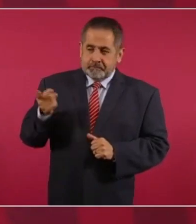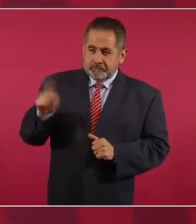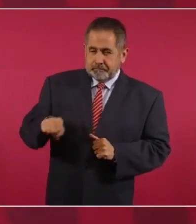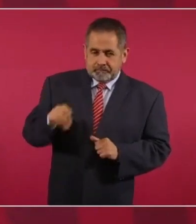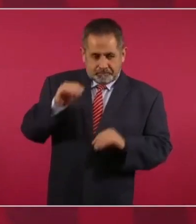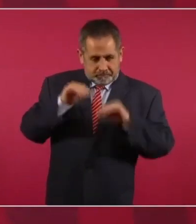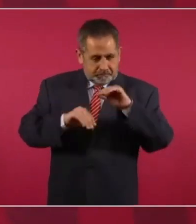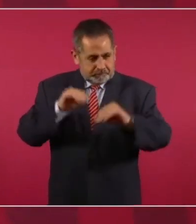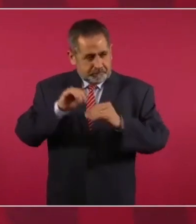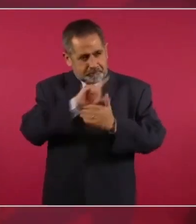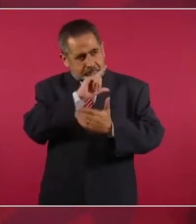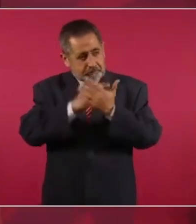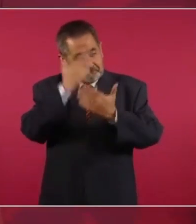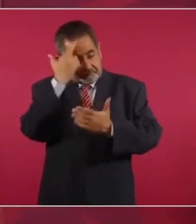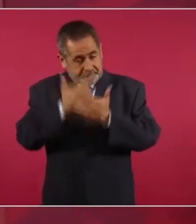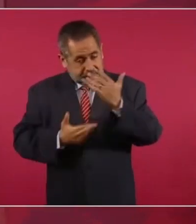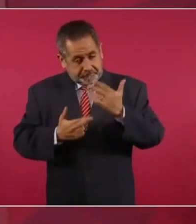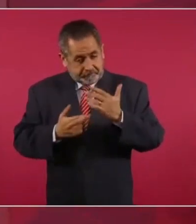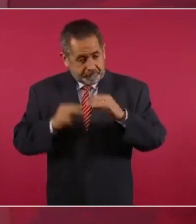fabricar delitos